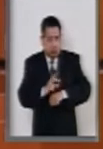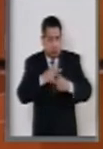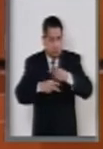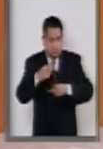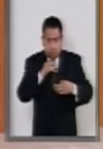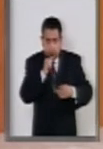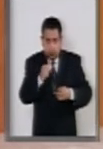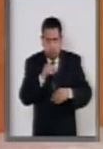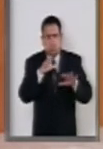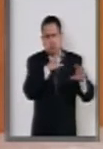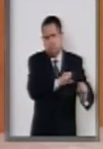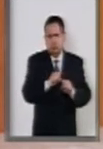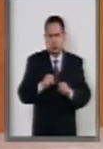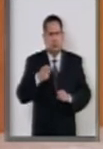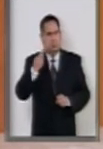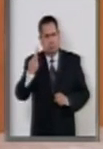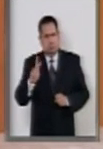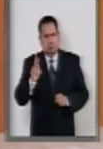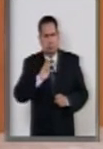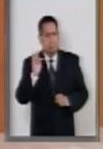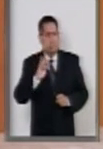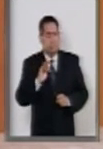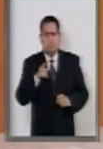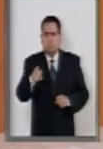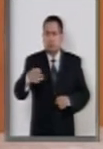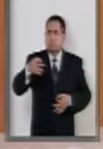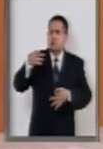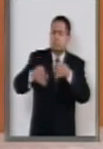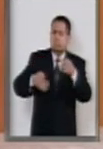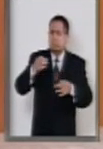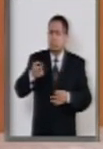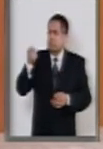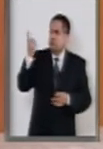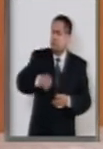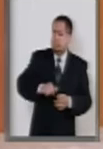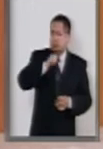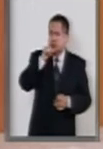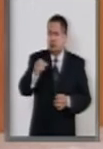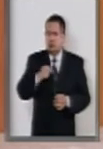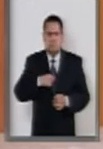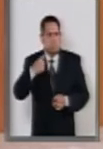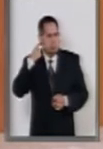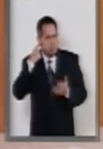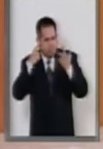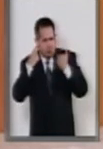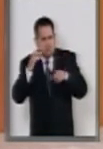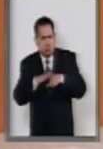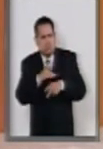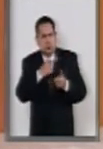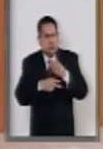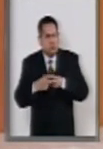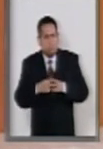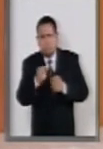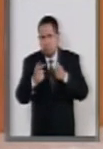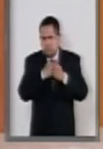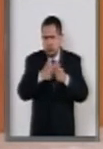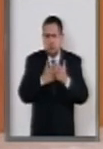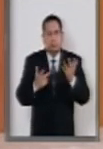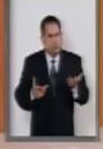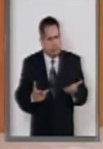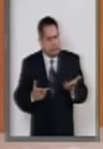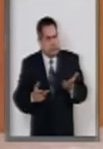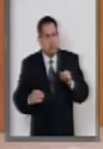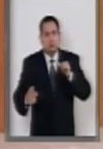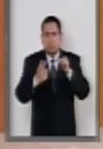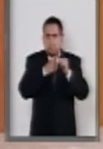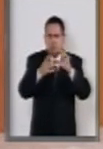resulta desproporcionado que se le aprehenda sin que el juez haya oído las razones de su inasistencia. Por ello, proponemos que